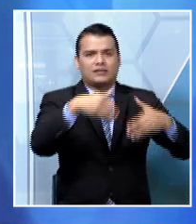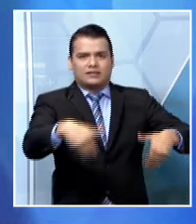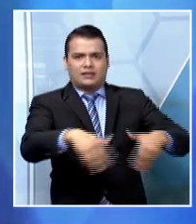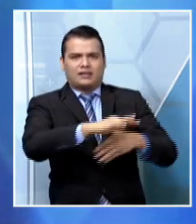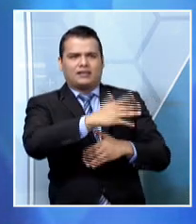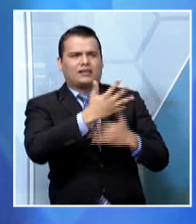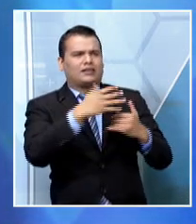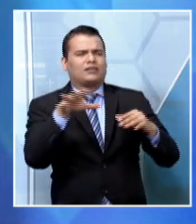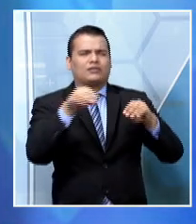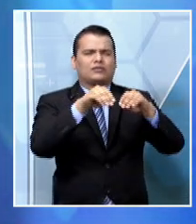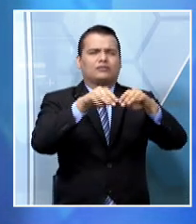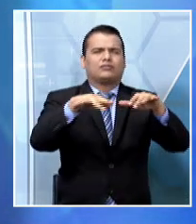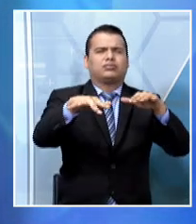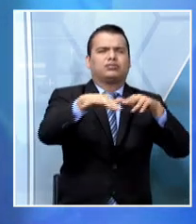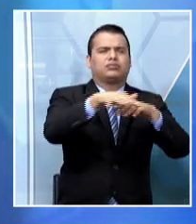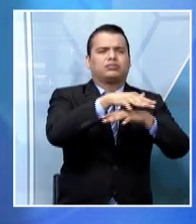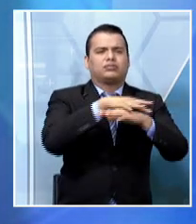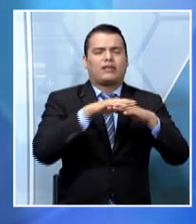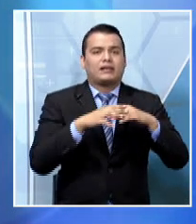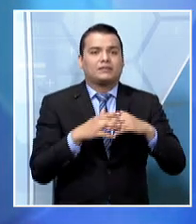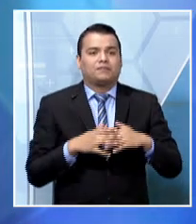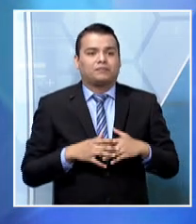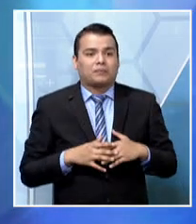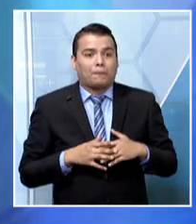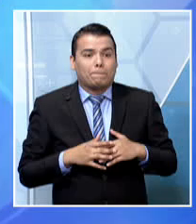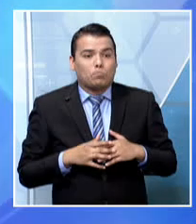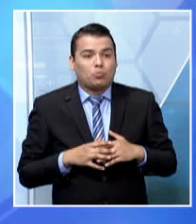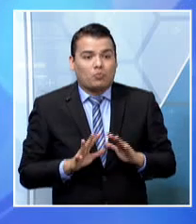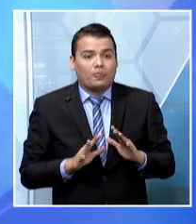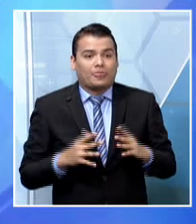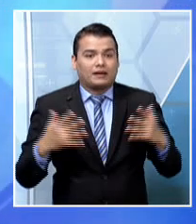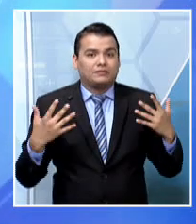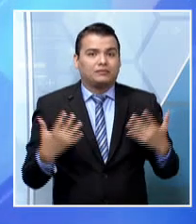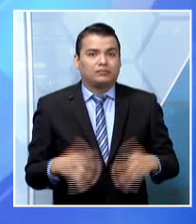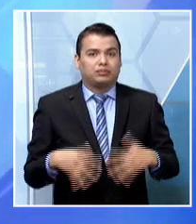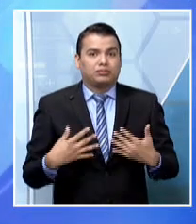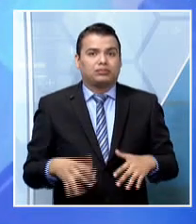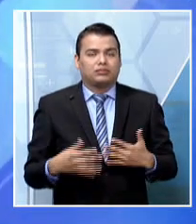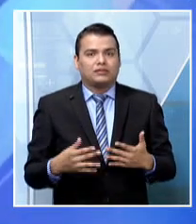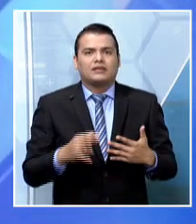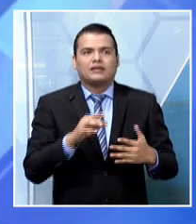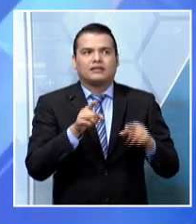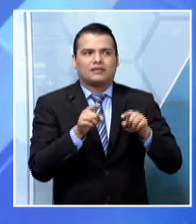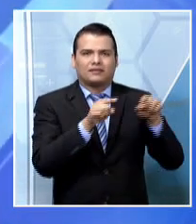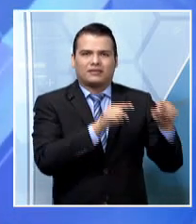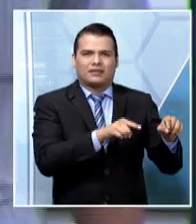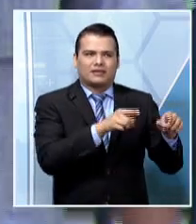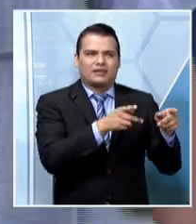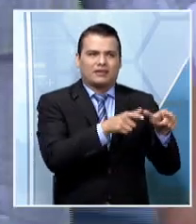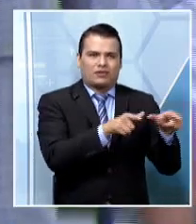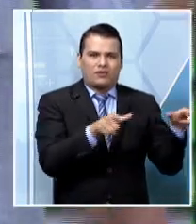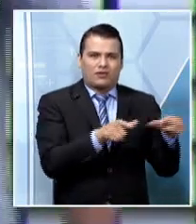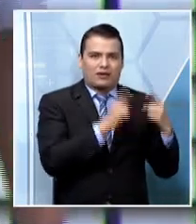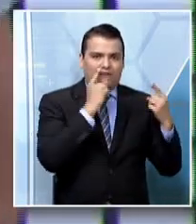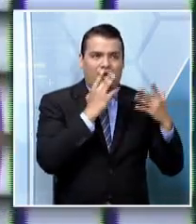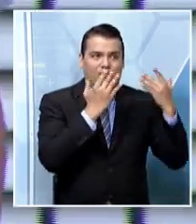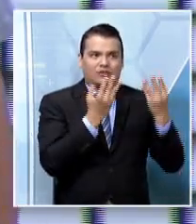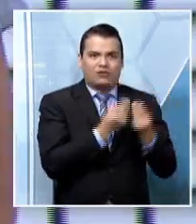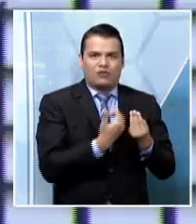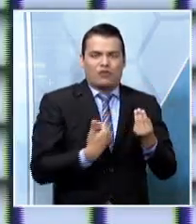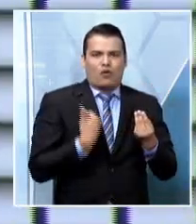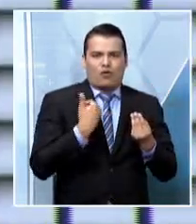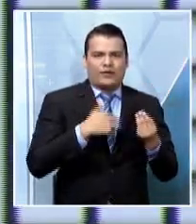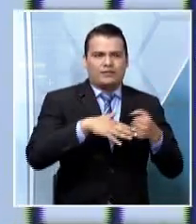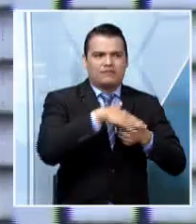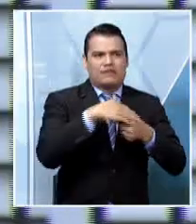quinta los parceros la cantaban en los cementerios para despedir a los amigos caídos en saturday en seguida los antiguos cinemas los pelados de su creíble